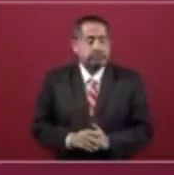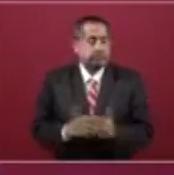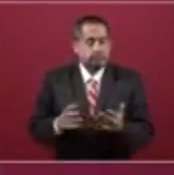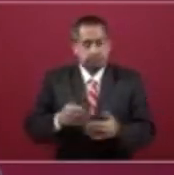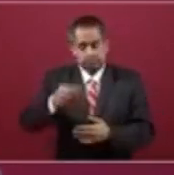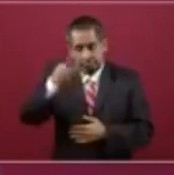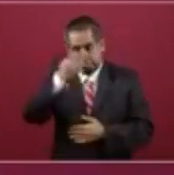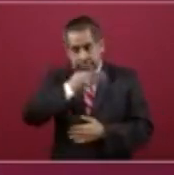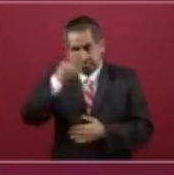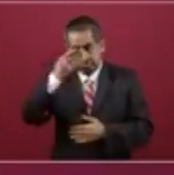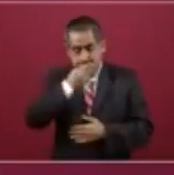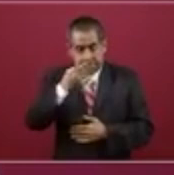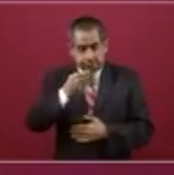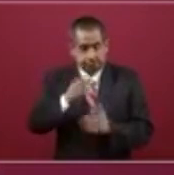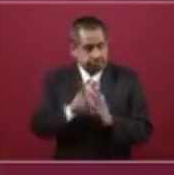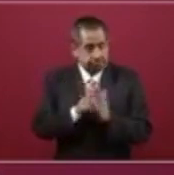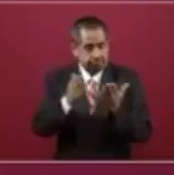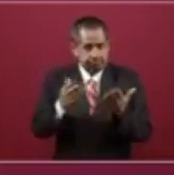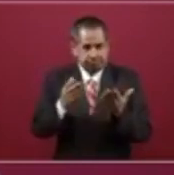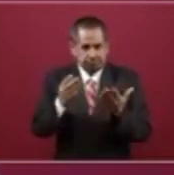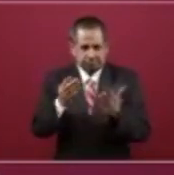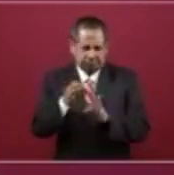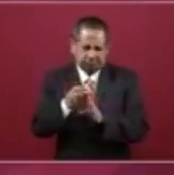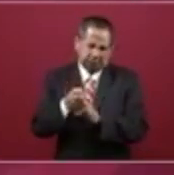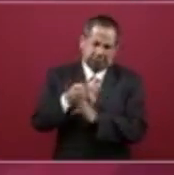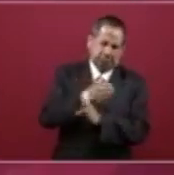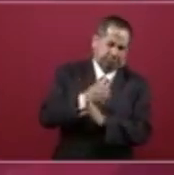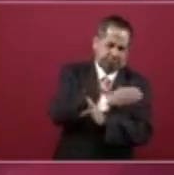Biblia mucho antes,